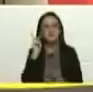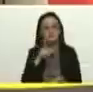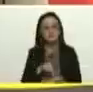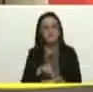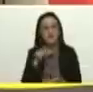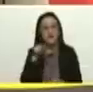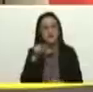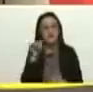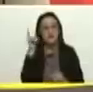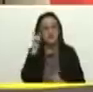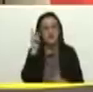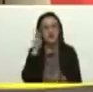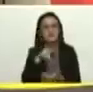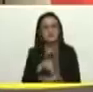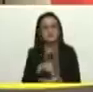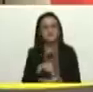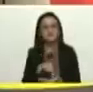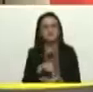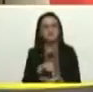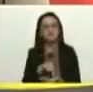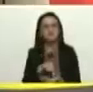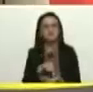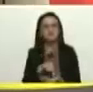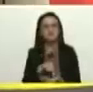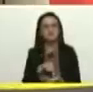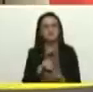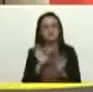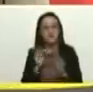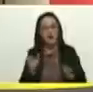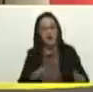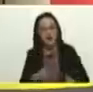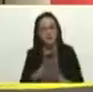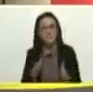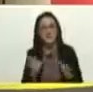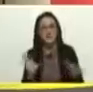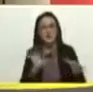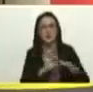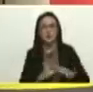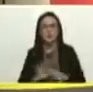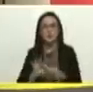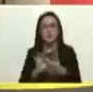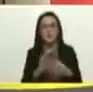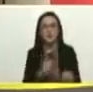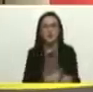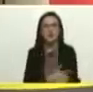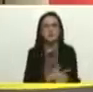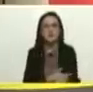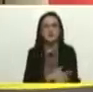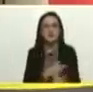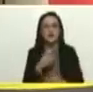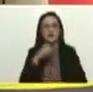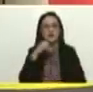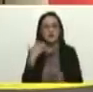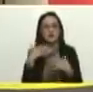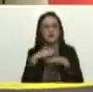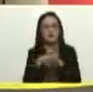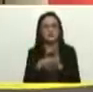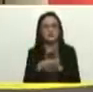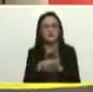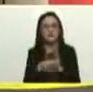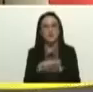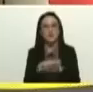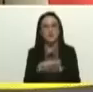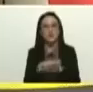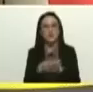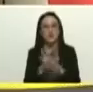este día iba a llegar en que retomáramos el camino de la unión, de la hermandad y de la integración